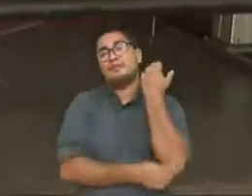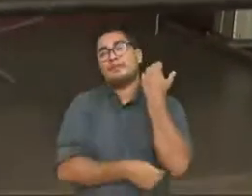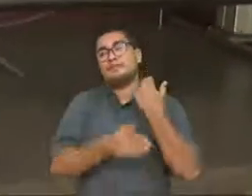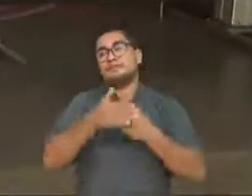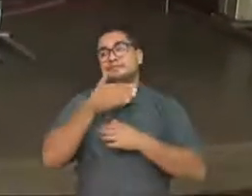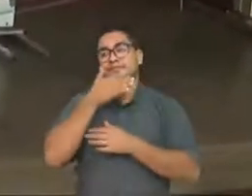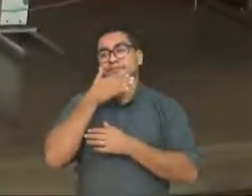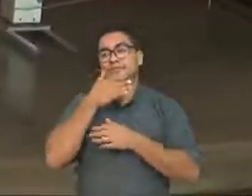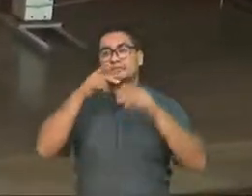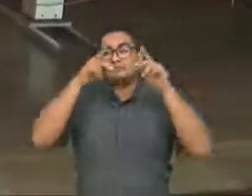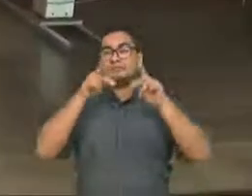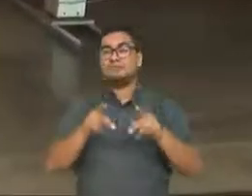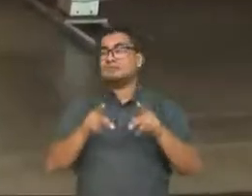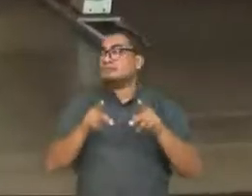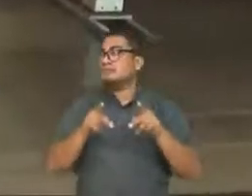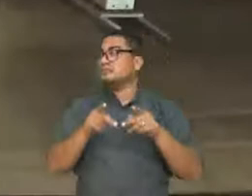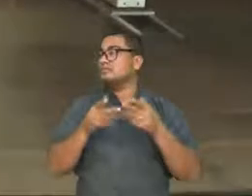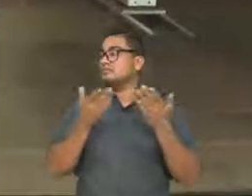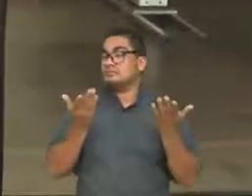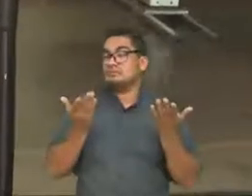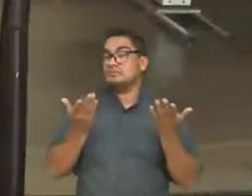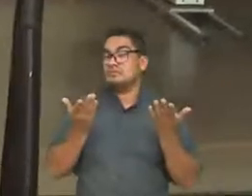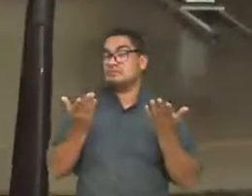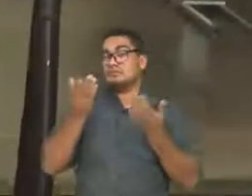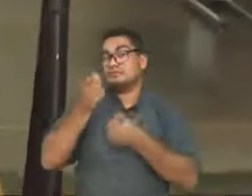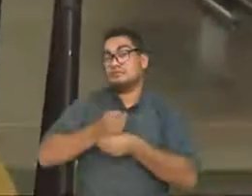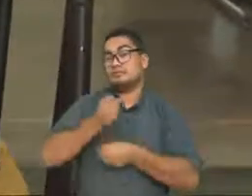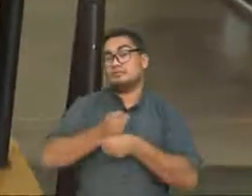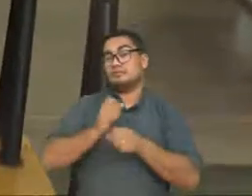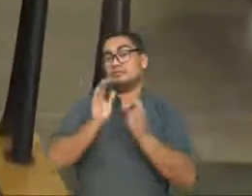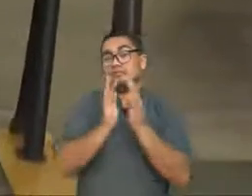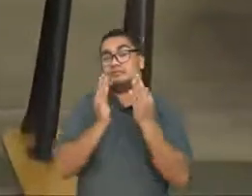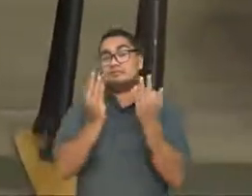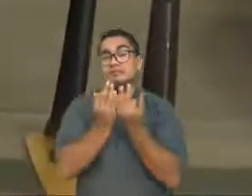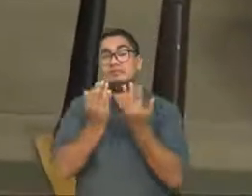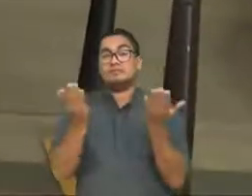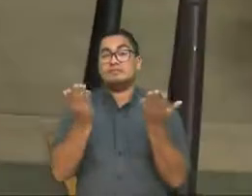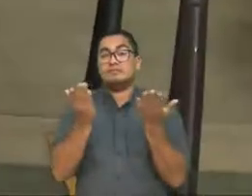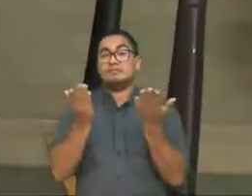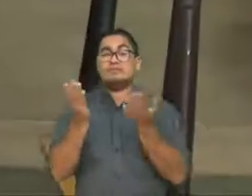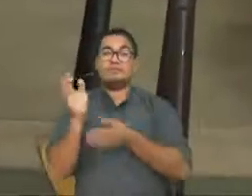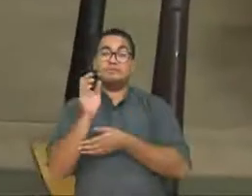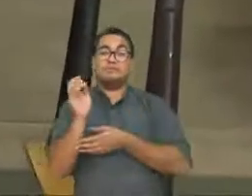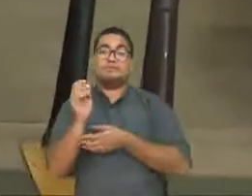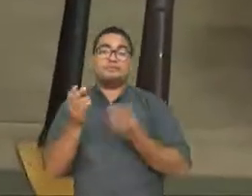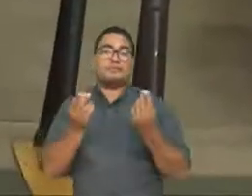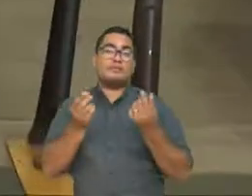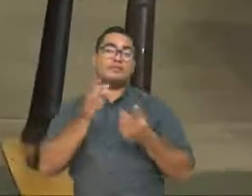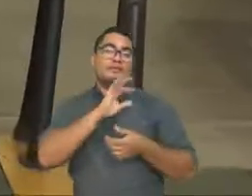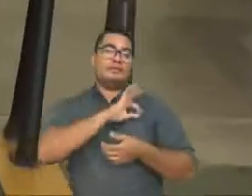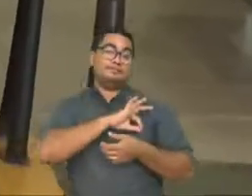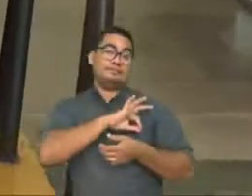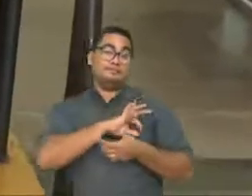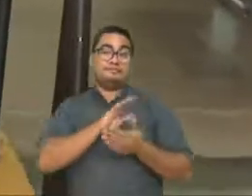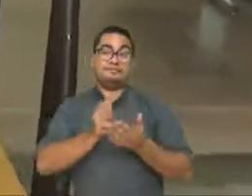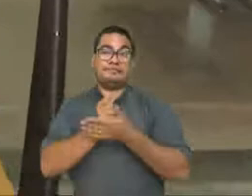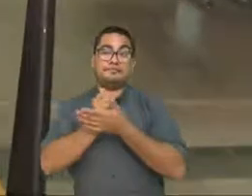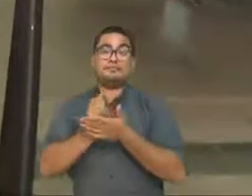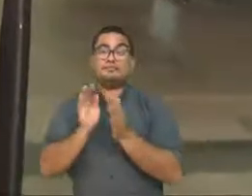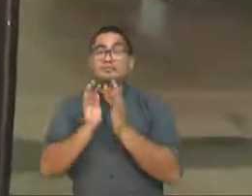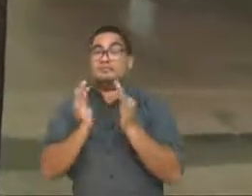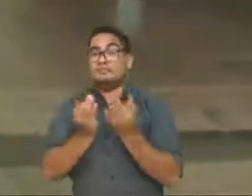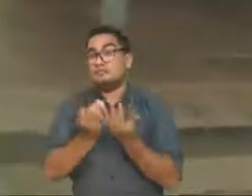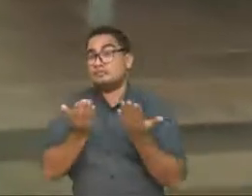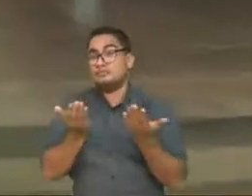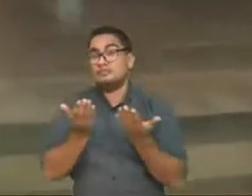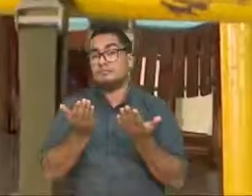porque si es una persona que es la única que trabaja en la familia, o la que gana mejor, la que sustenta mejor la familia,